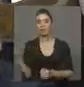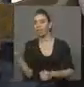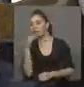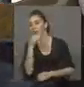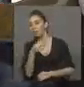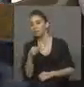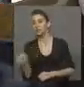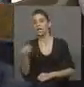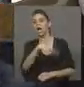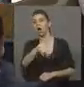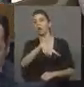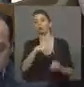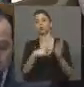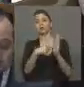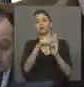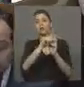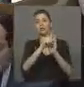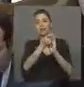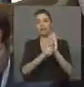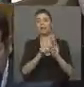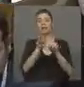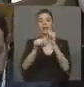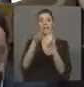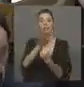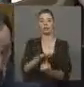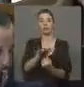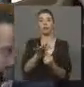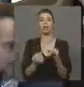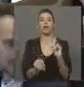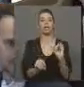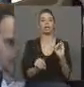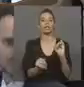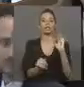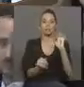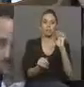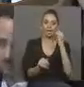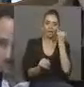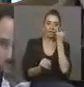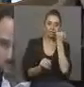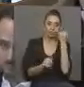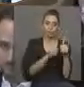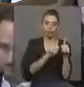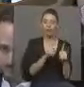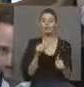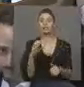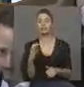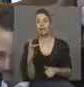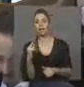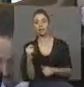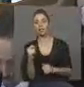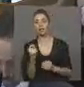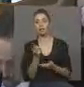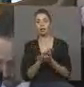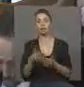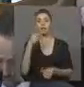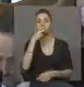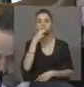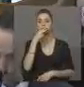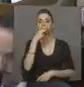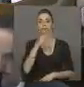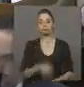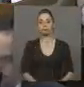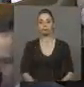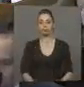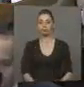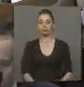IP y CFT de la gratuidad cuando se les está buscando incorporar precisamente y con la mayor celeridad.